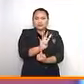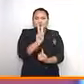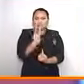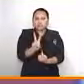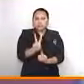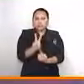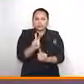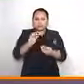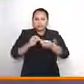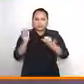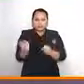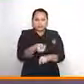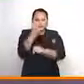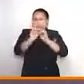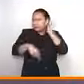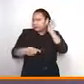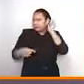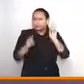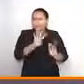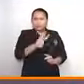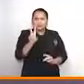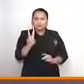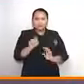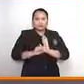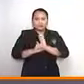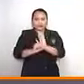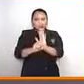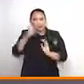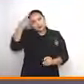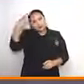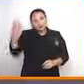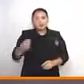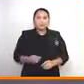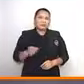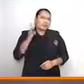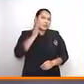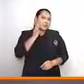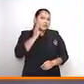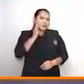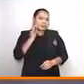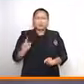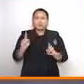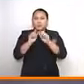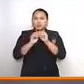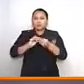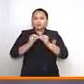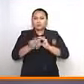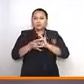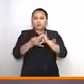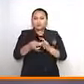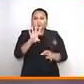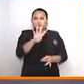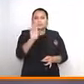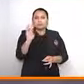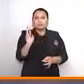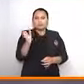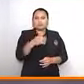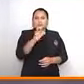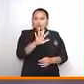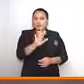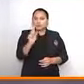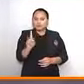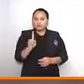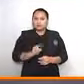2. Número ganador para la diaria 42 con su símbolo de sueños madre. Otros números que le relacionan son el 47 y el